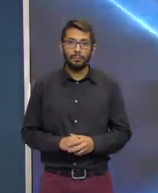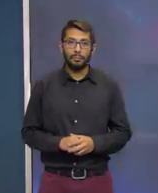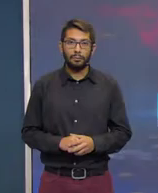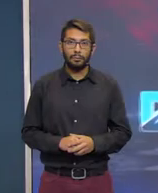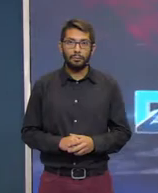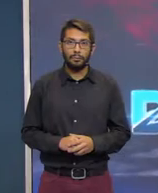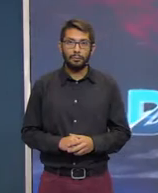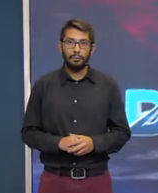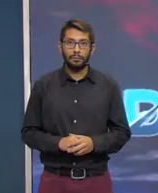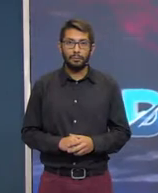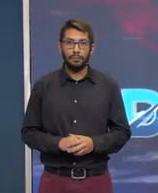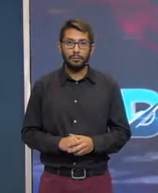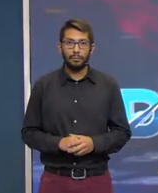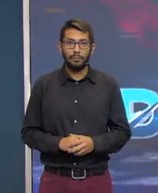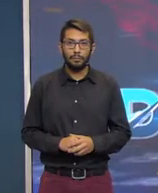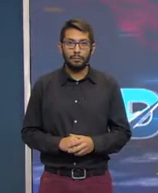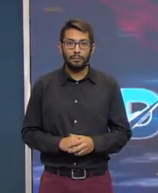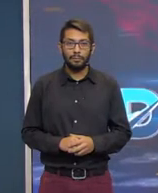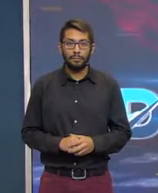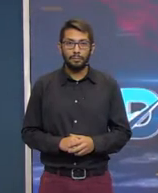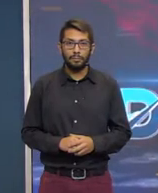que sea superador y no se vería.